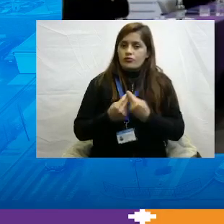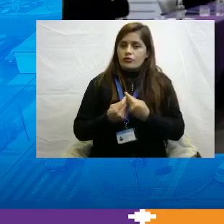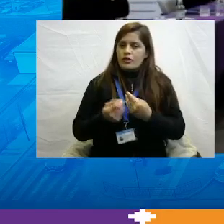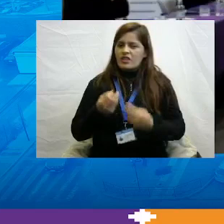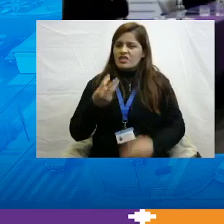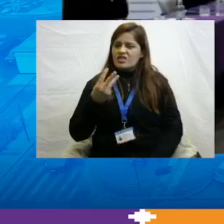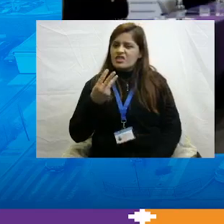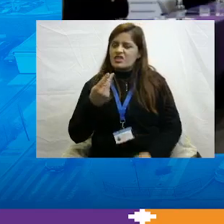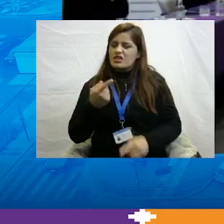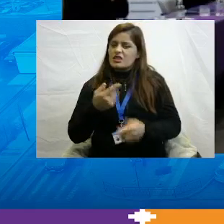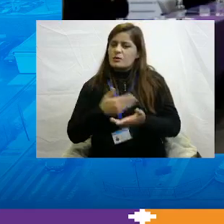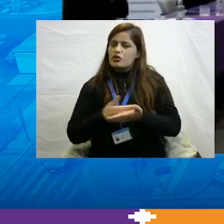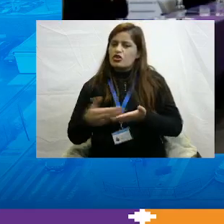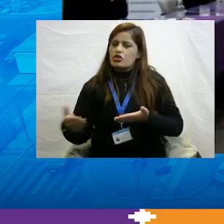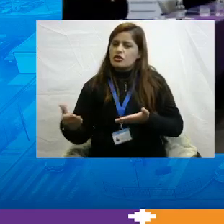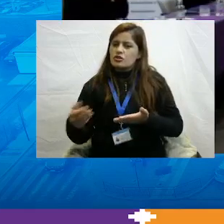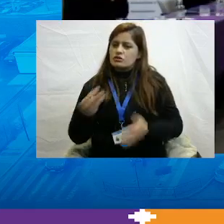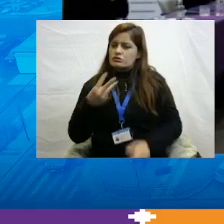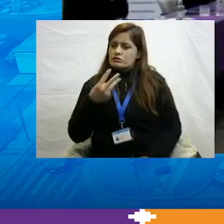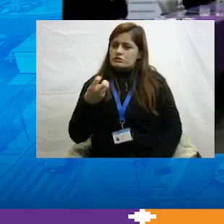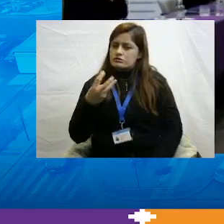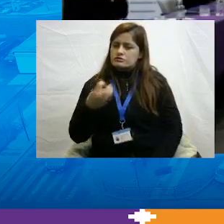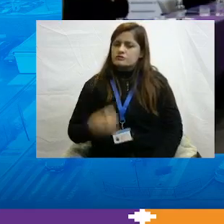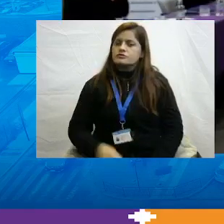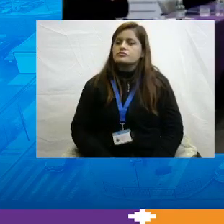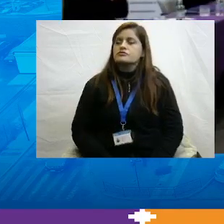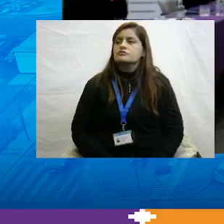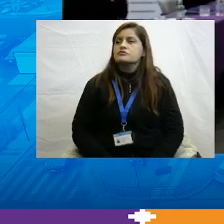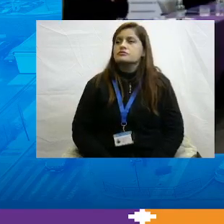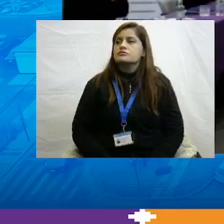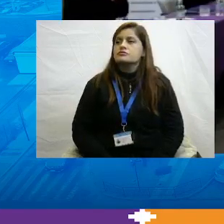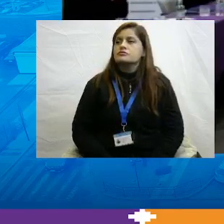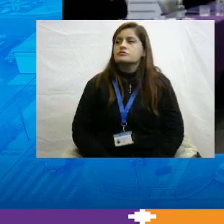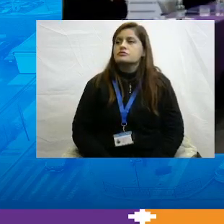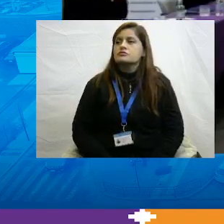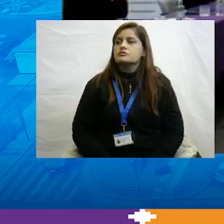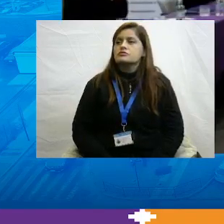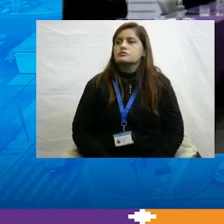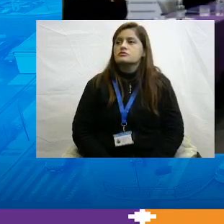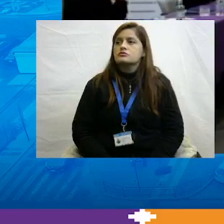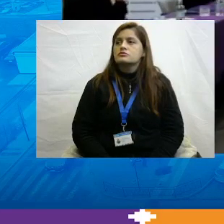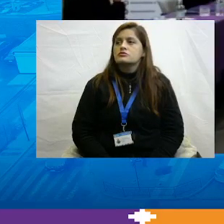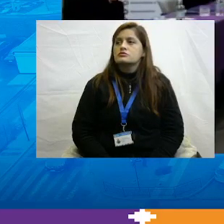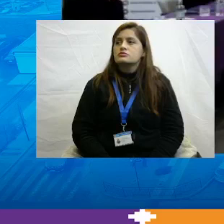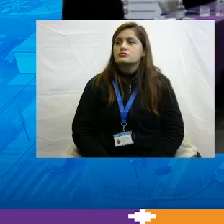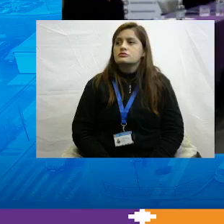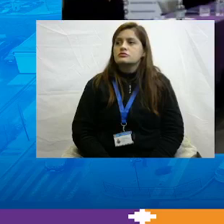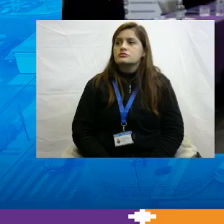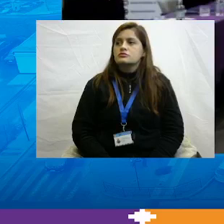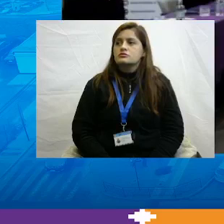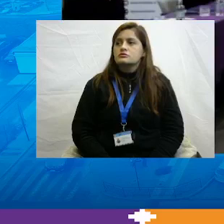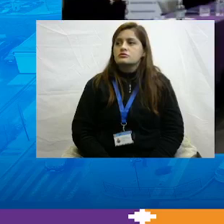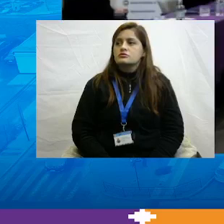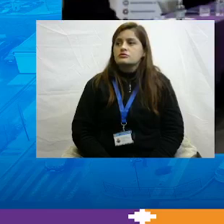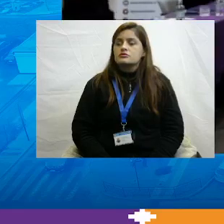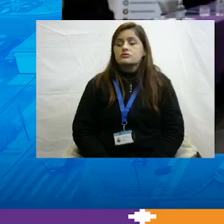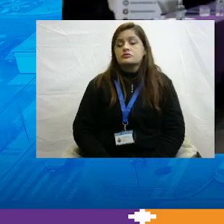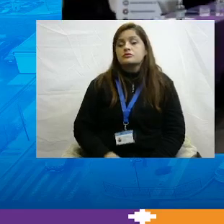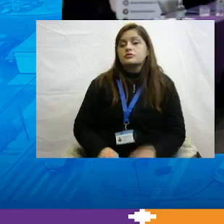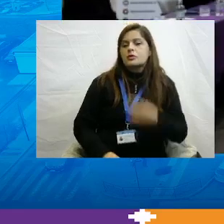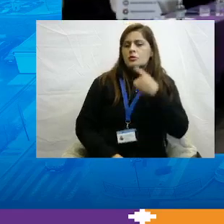ofreciendo 3.300.000, dijo. Sí, lo que pasa es que esto es lo que solicitó en su demanda, el total. Nosotros contestamos,